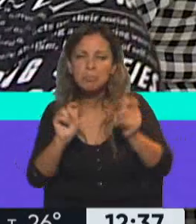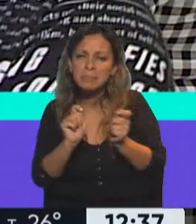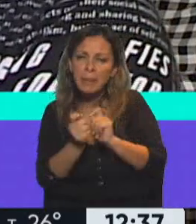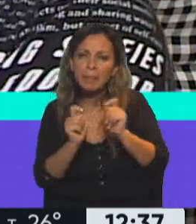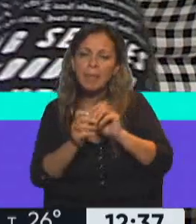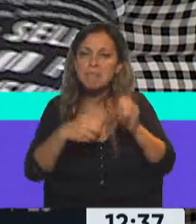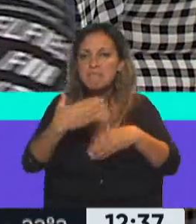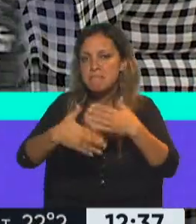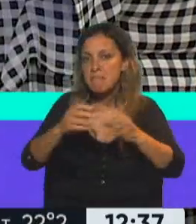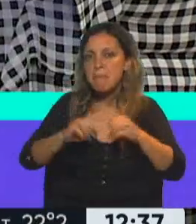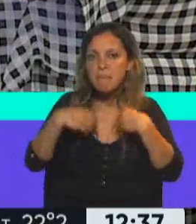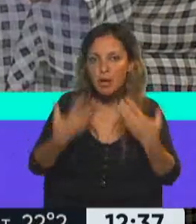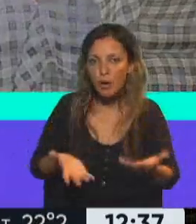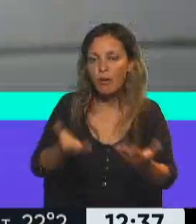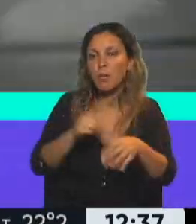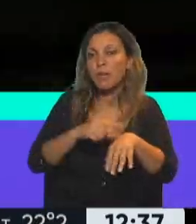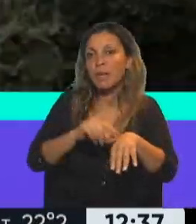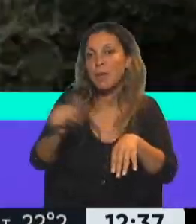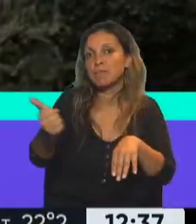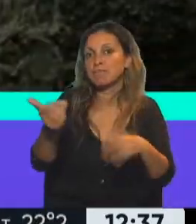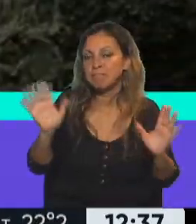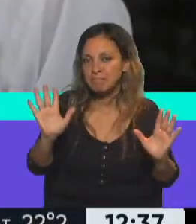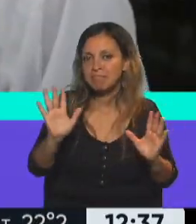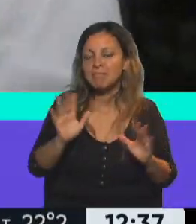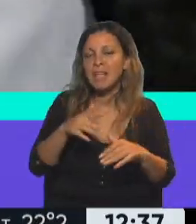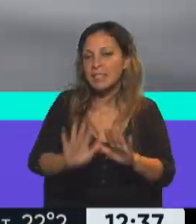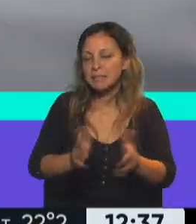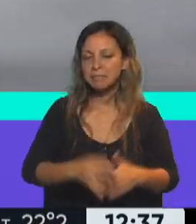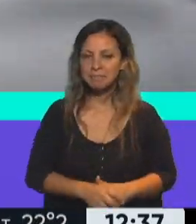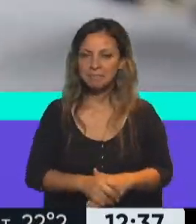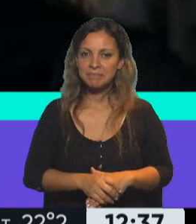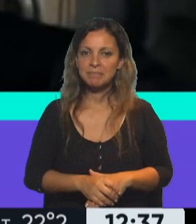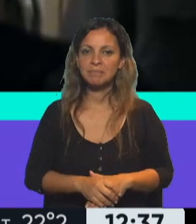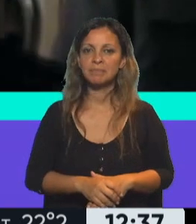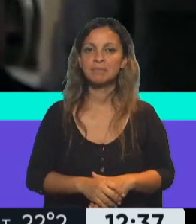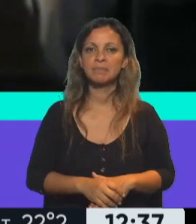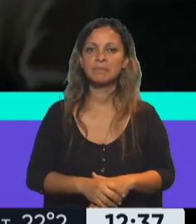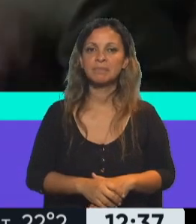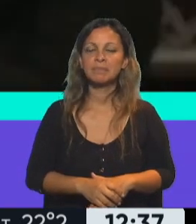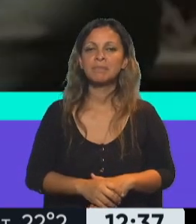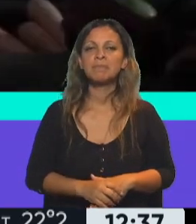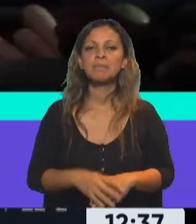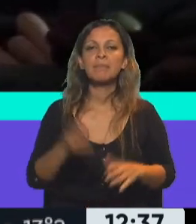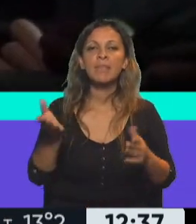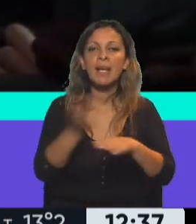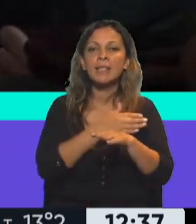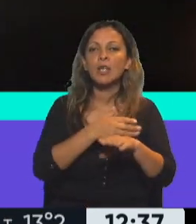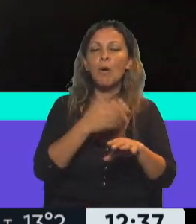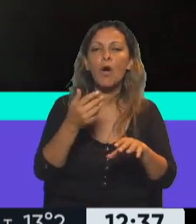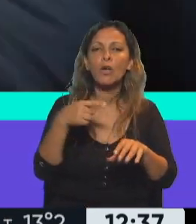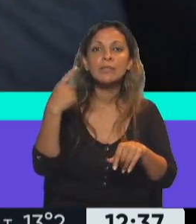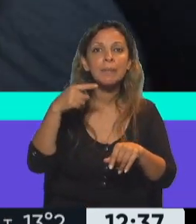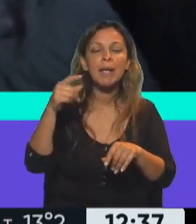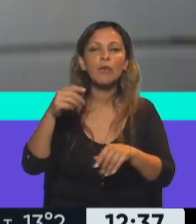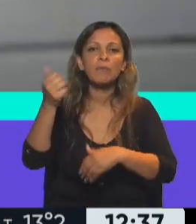¿viste? Aprovechando un tiempo extra que no lo teníamos pensado y bueno, así fue. Venimos siendo muy seleccionados en todos los